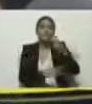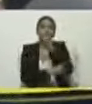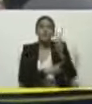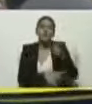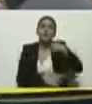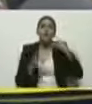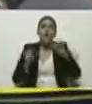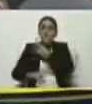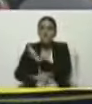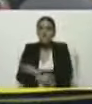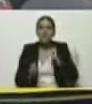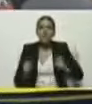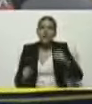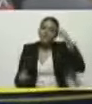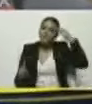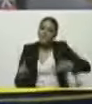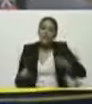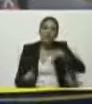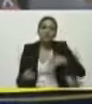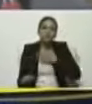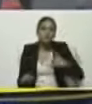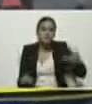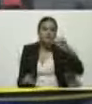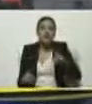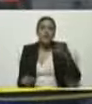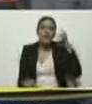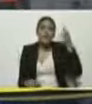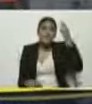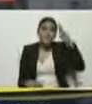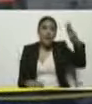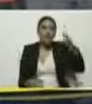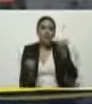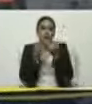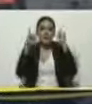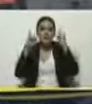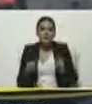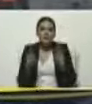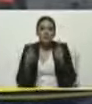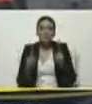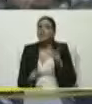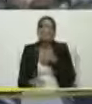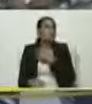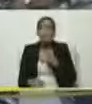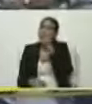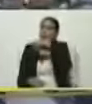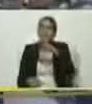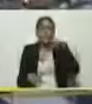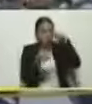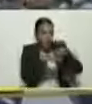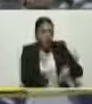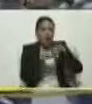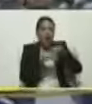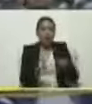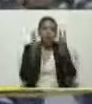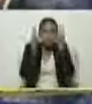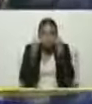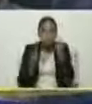militar que quiere patria, independencia, que no quiere que nos humillen, que no quiere ser colonia.